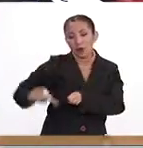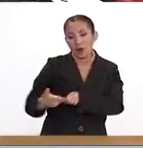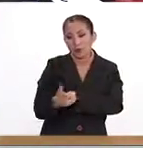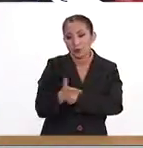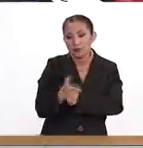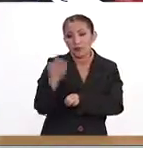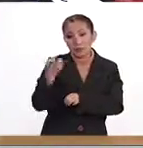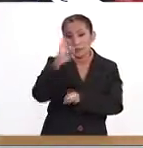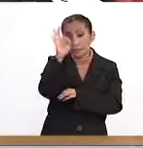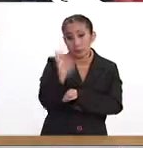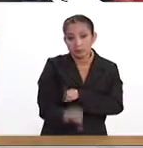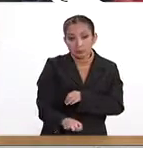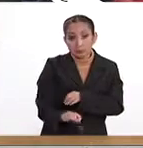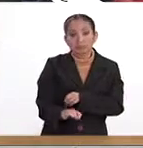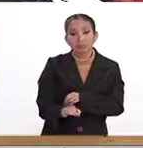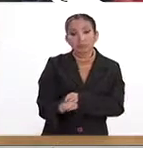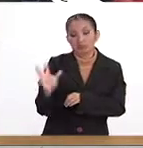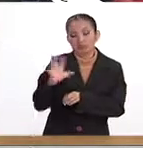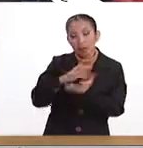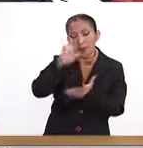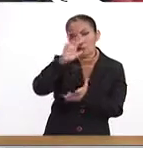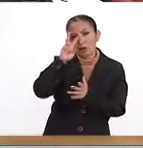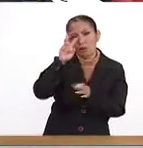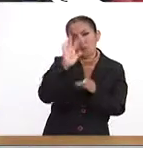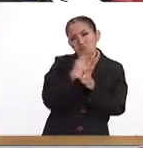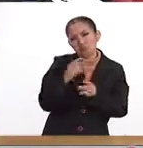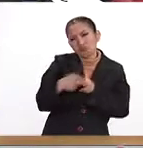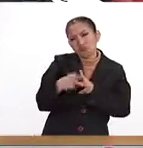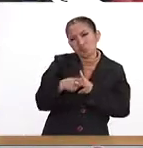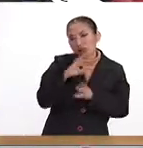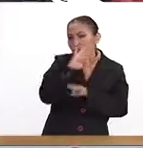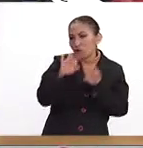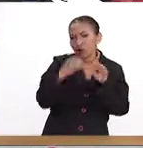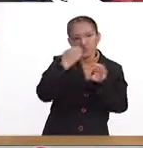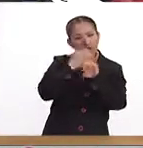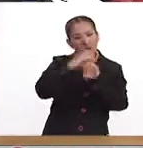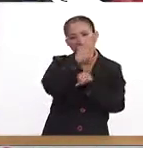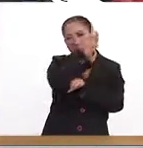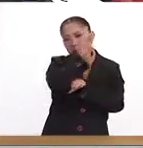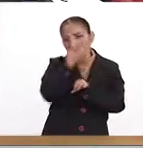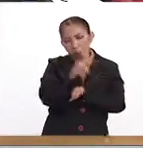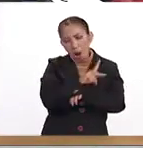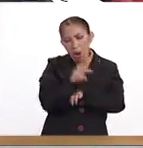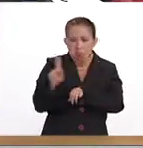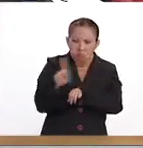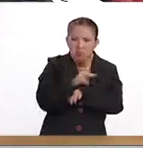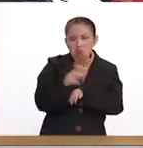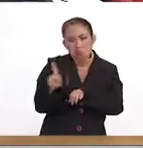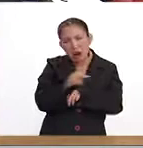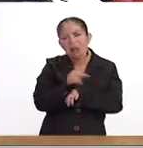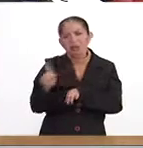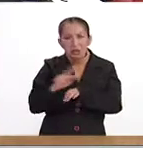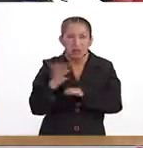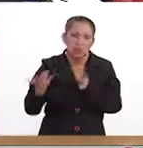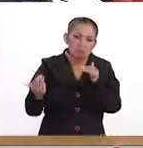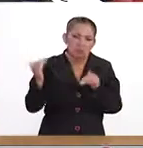con estos porcentajes, en general, prácticamente todos los estados estarían en esta dimensión roja, digamos, en